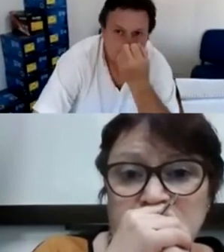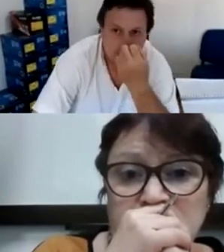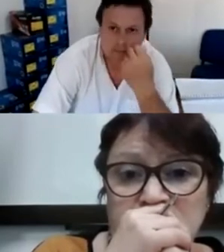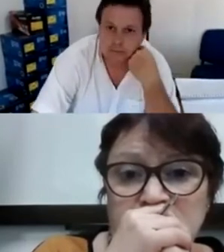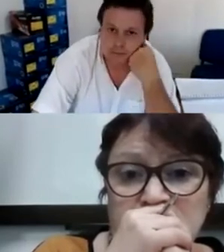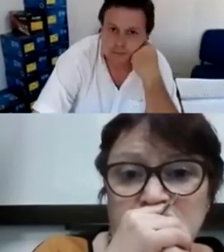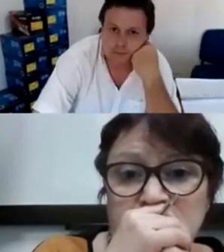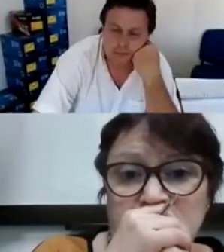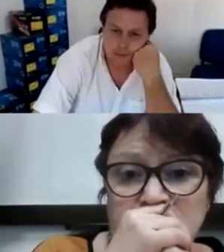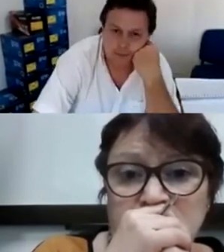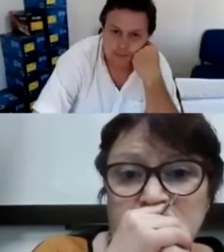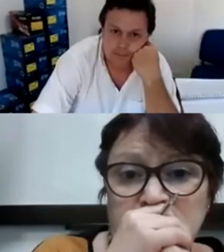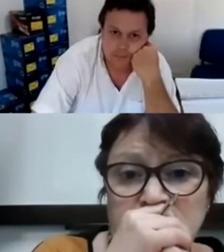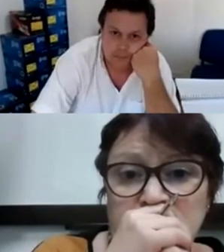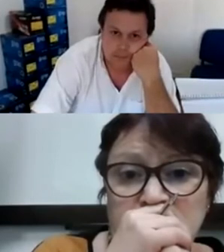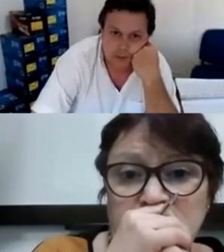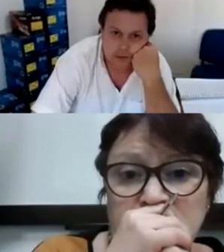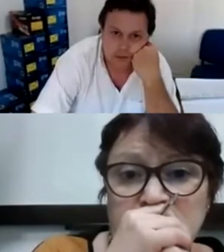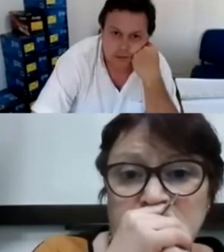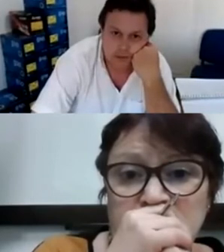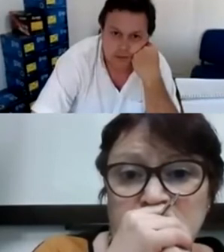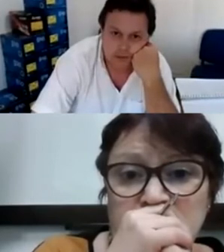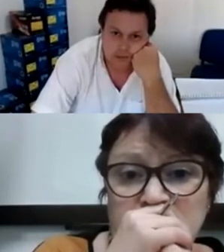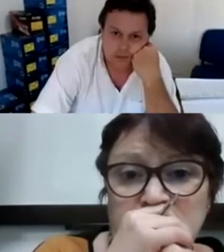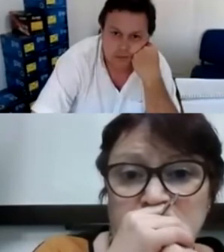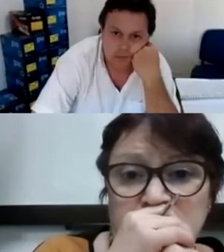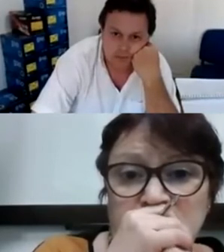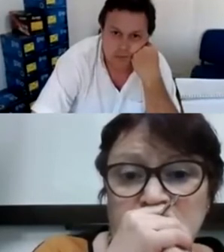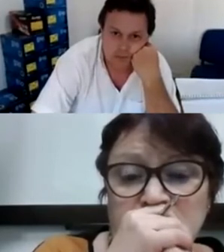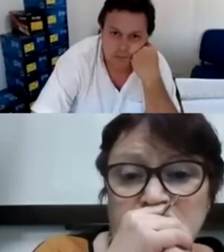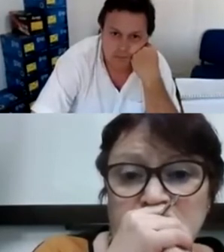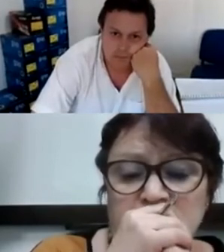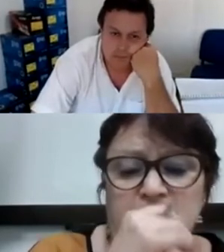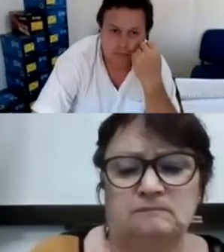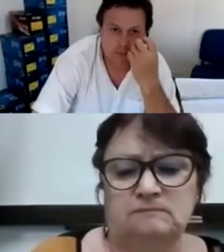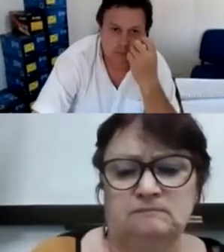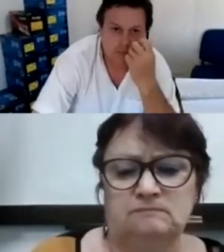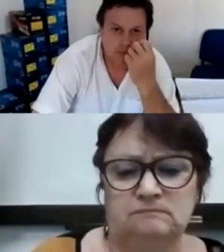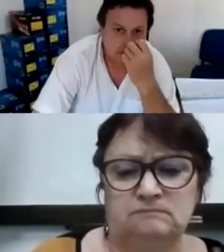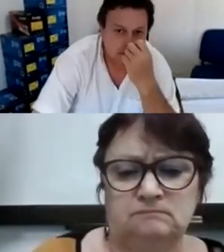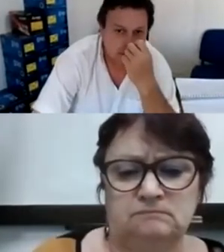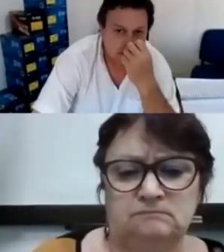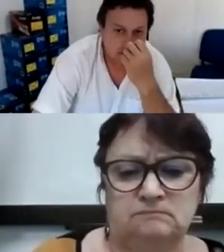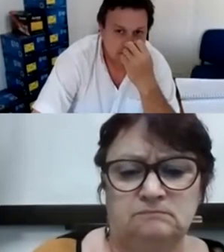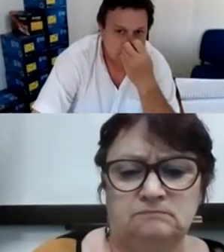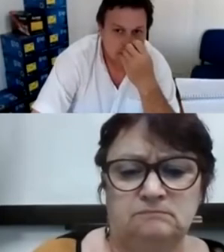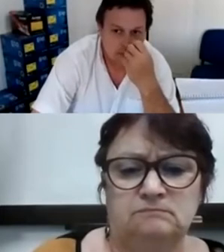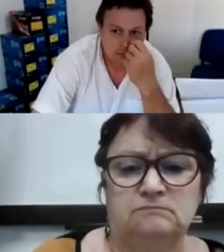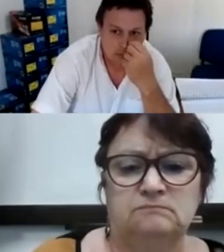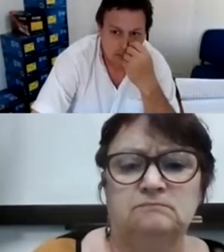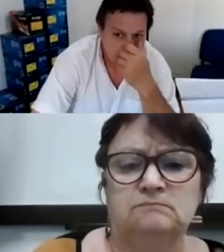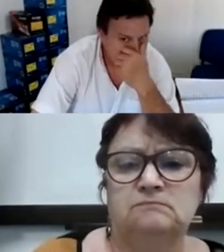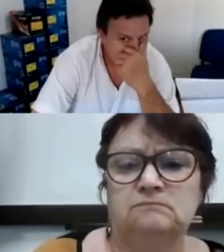de 10 años, con quizás nuevos PRET o bueno, vaya uno a saber qué? En este problema estamos, y cierro diciendo, con